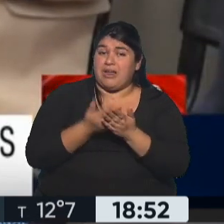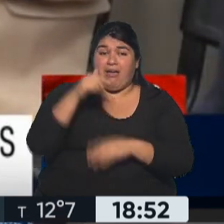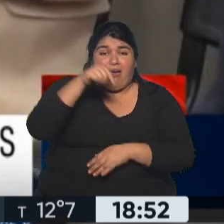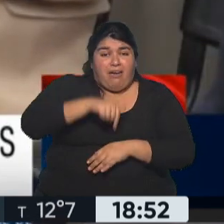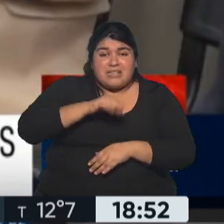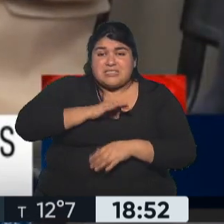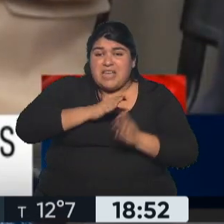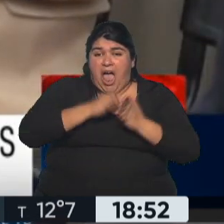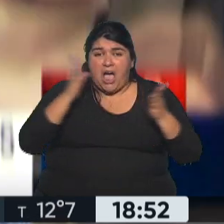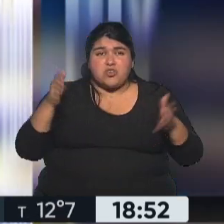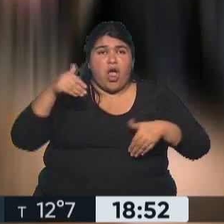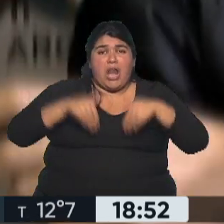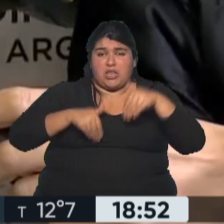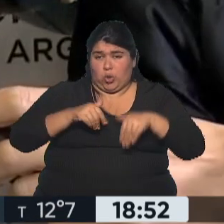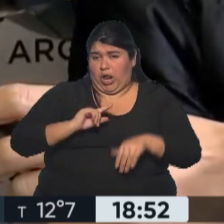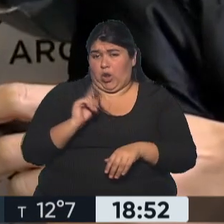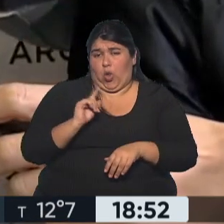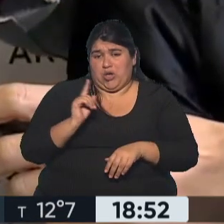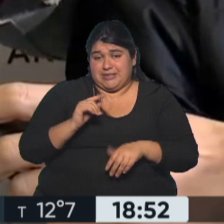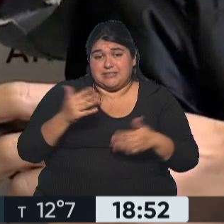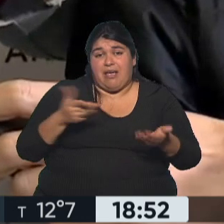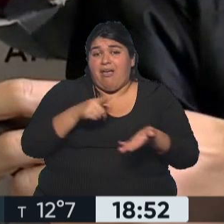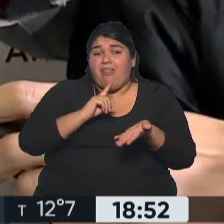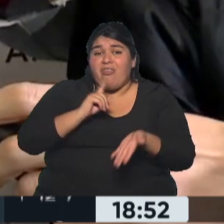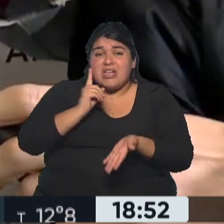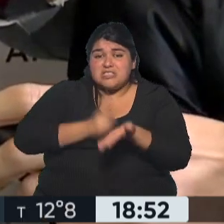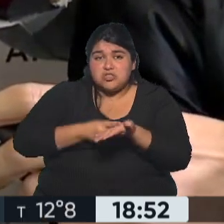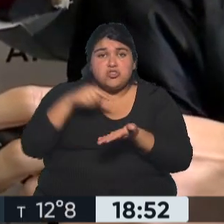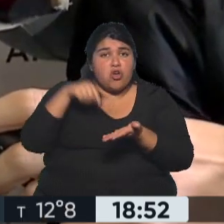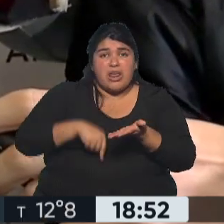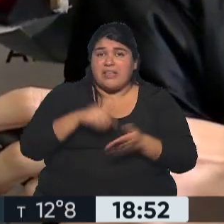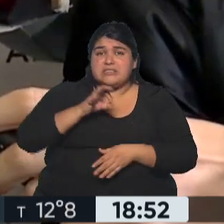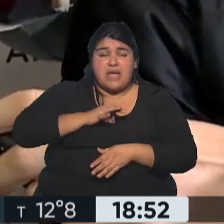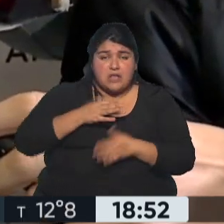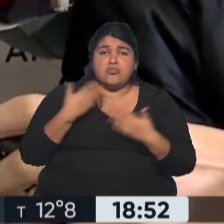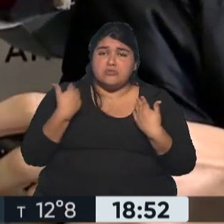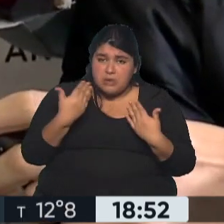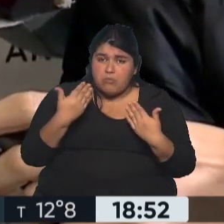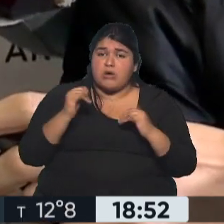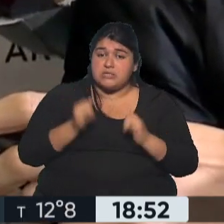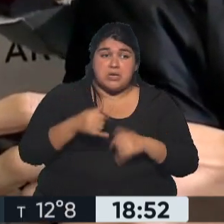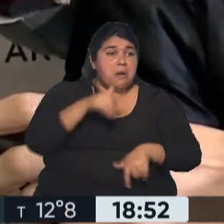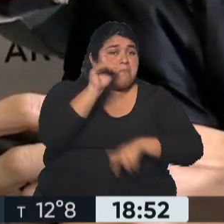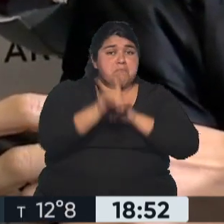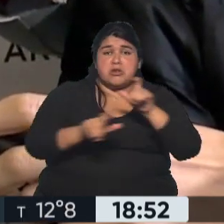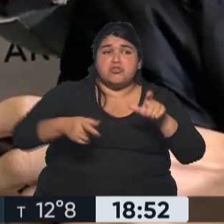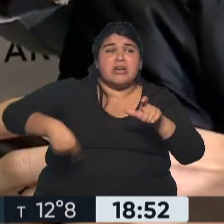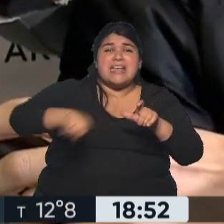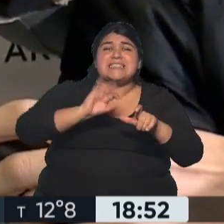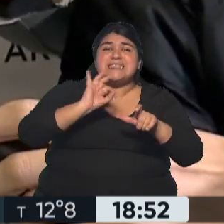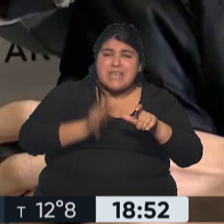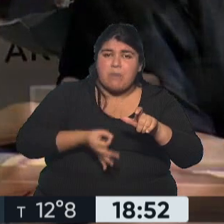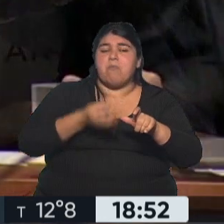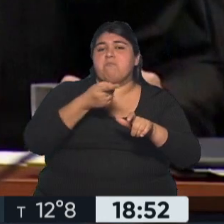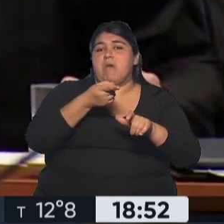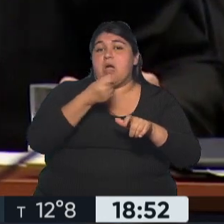año que no es electoral, con lo cual las decisiones de este tipo se toman en este año para que los ciudadanos sepan con qué se van a